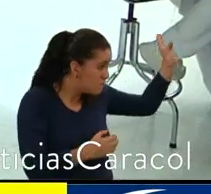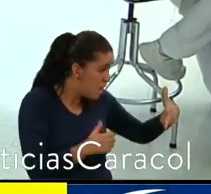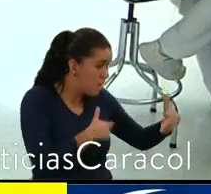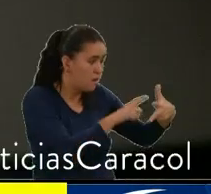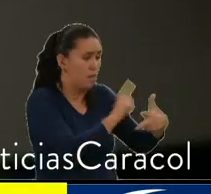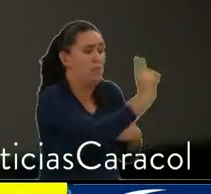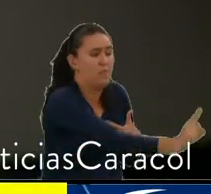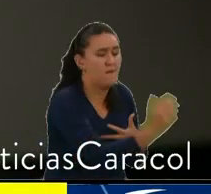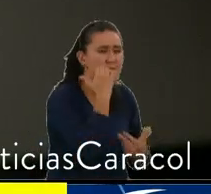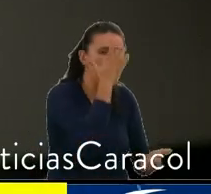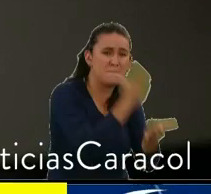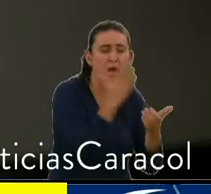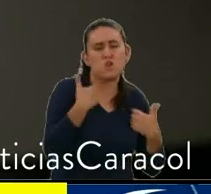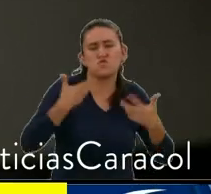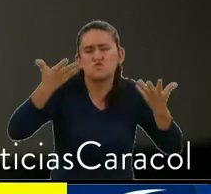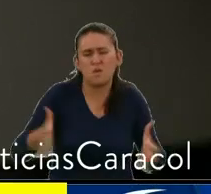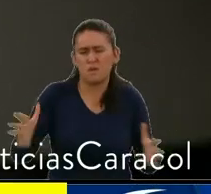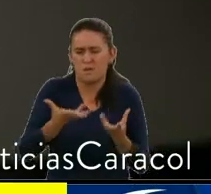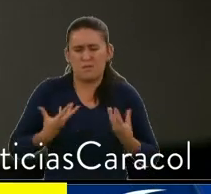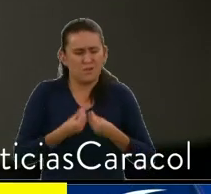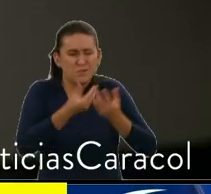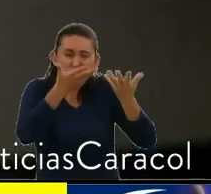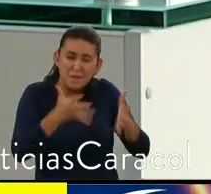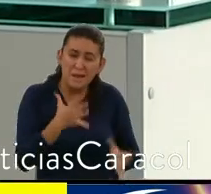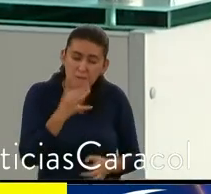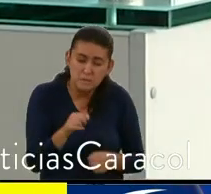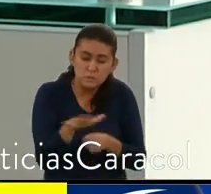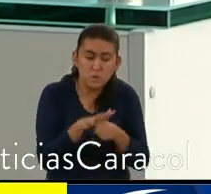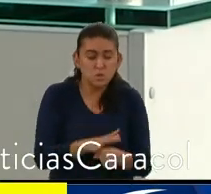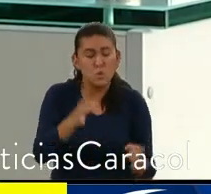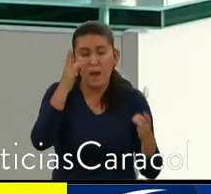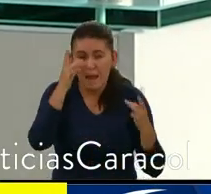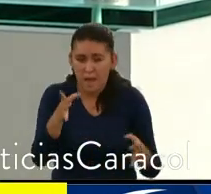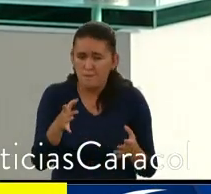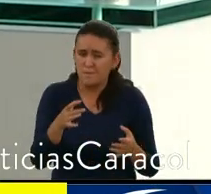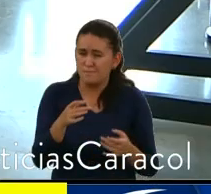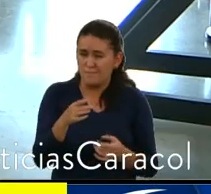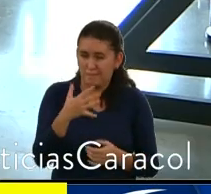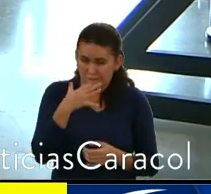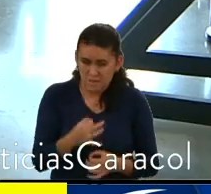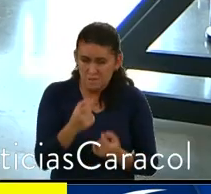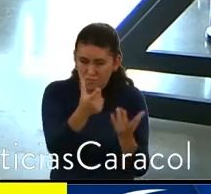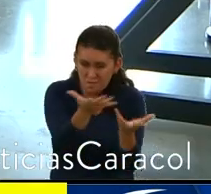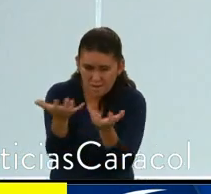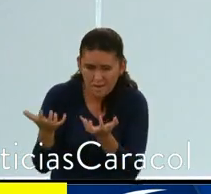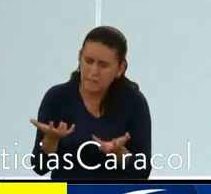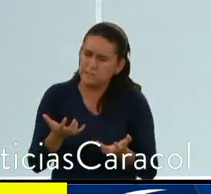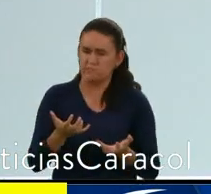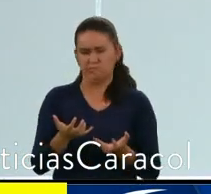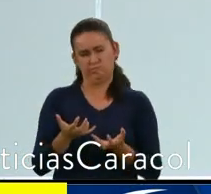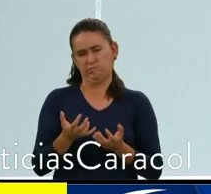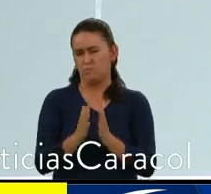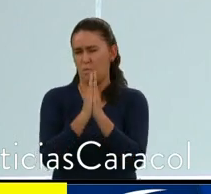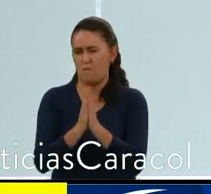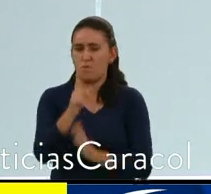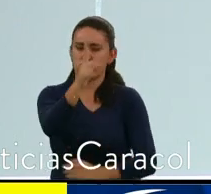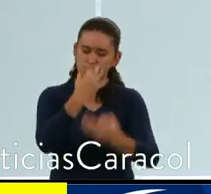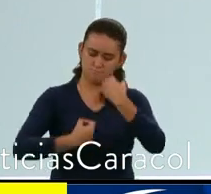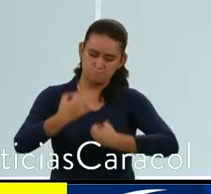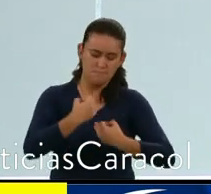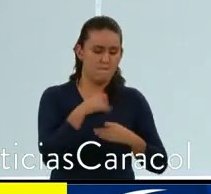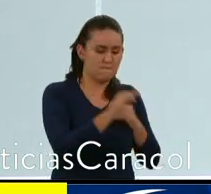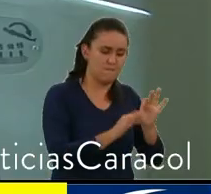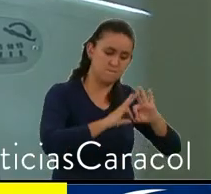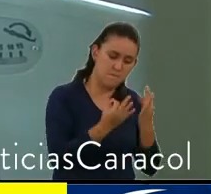es una situación muy penosa, muy dura, que nadie quiere vivir, y por eso la recomendación siempre va a ser cuidarse primero.